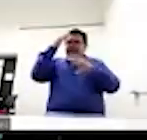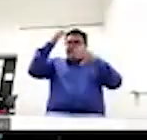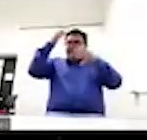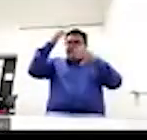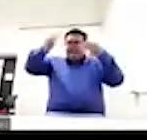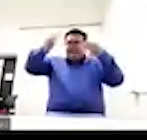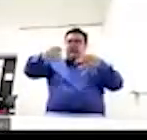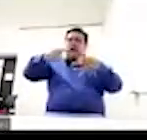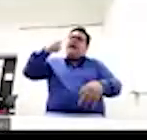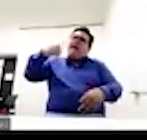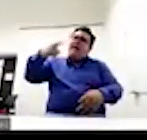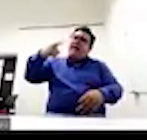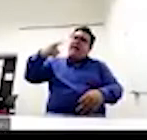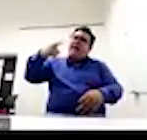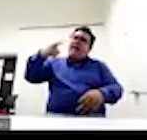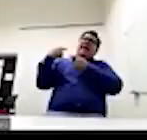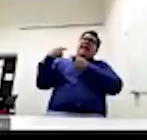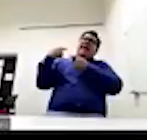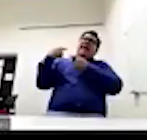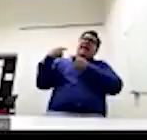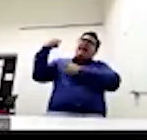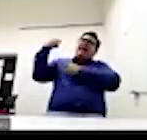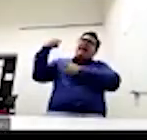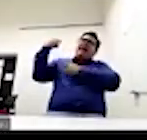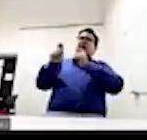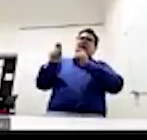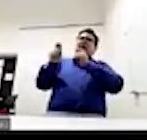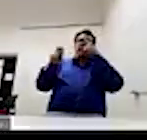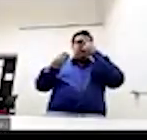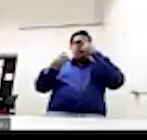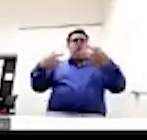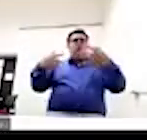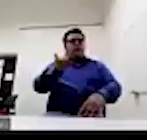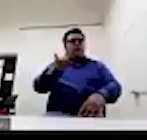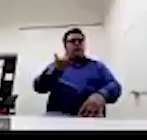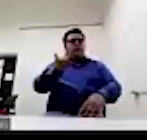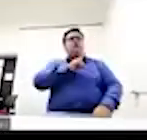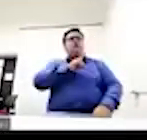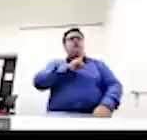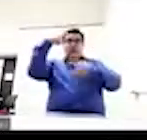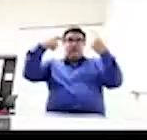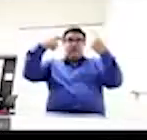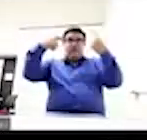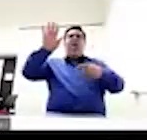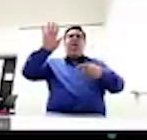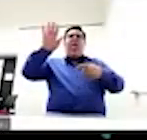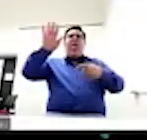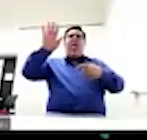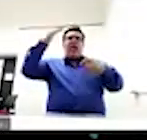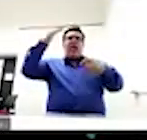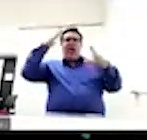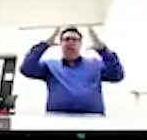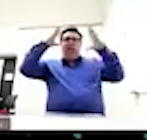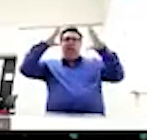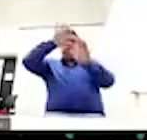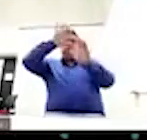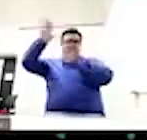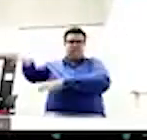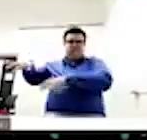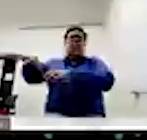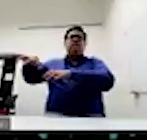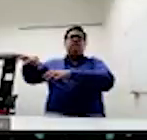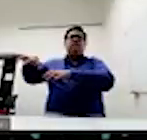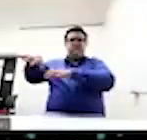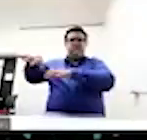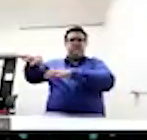que nosotros mismos en un supuesto acto de descolonización le habíamos dado la espalda, aunque